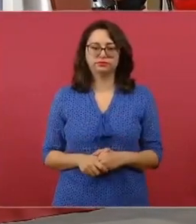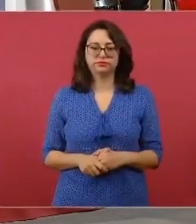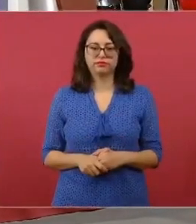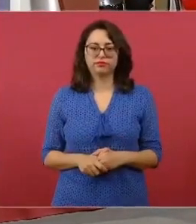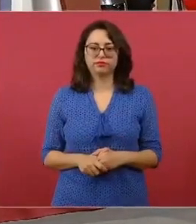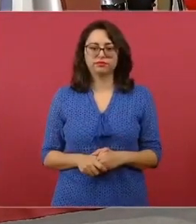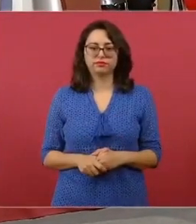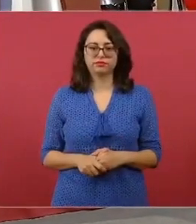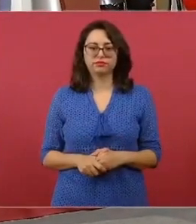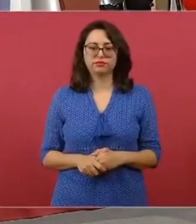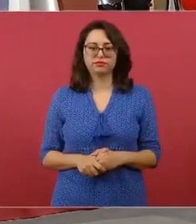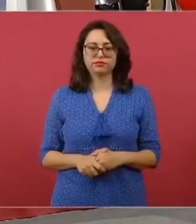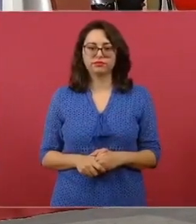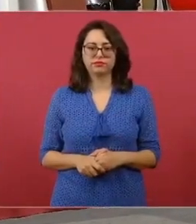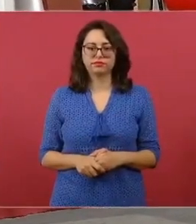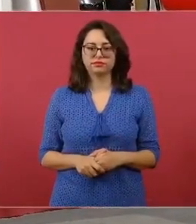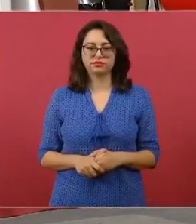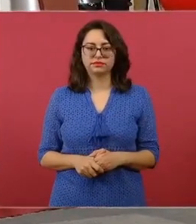Gracias.